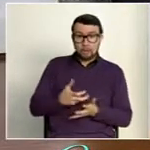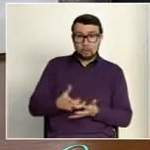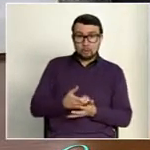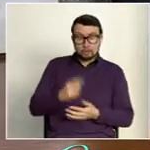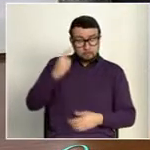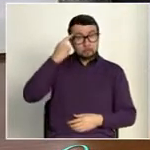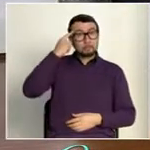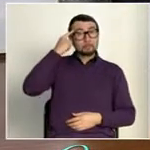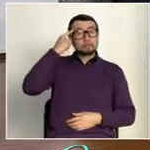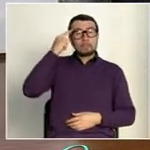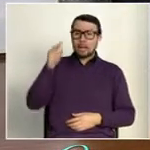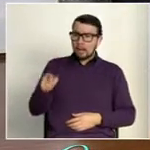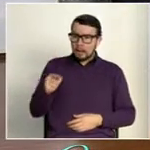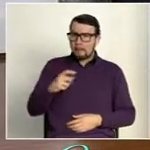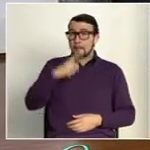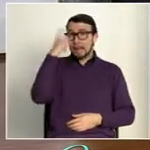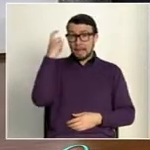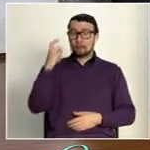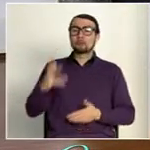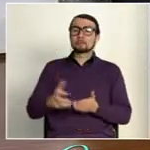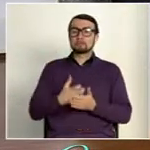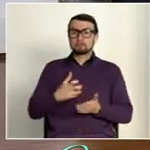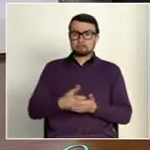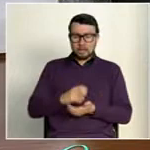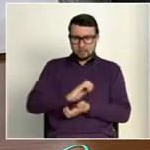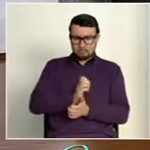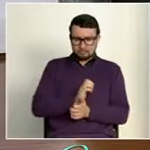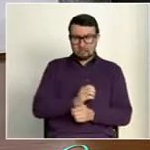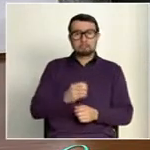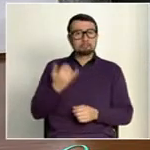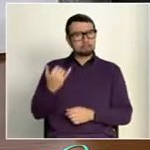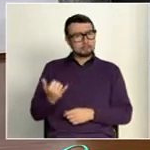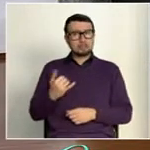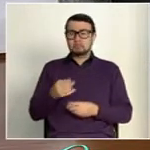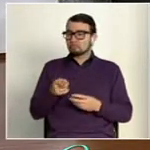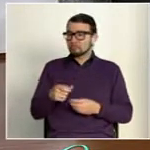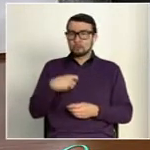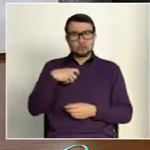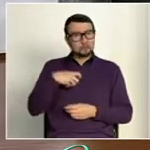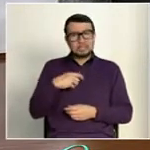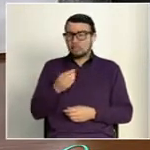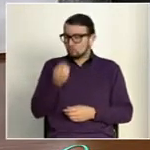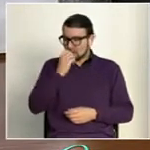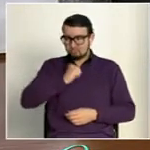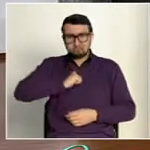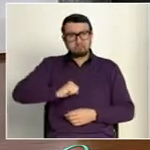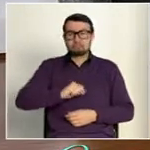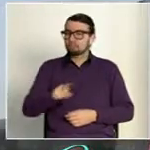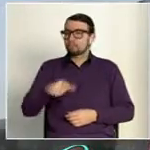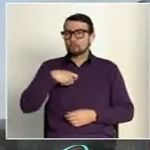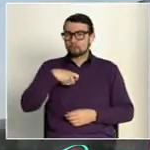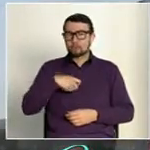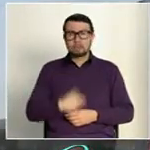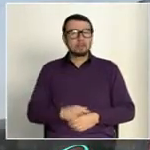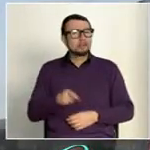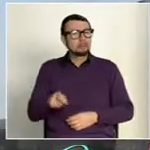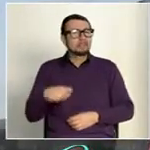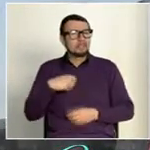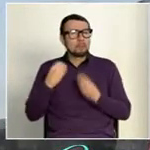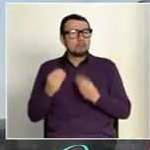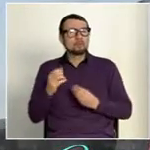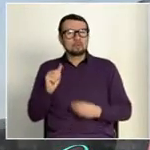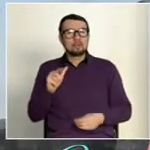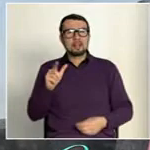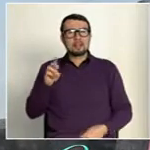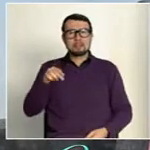mente el arroz blanco, arroz trillado, arroz desprovisto de muchos nutrientes. Y es un arroz que tiene mucho almidón y las